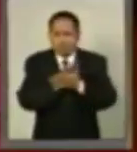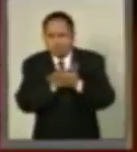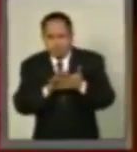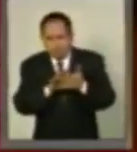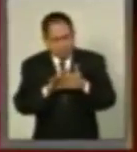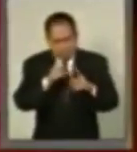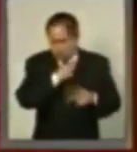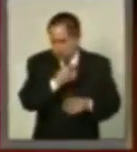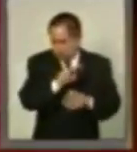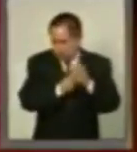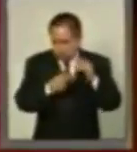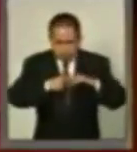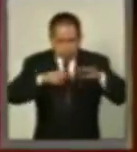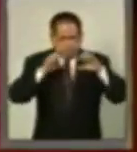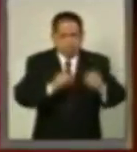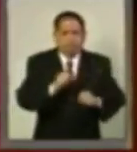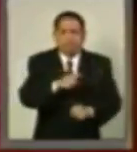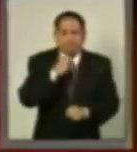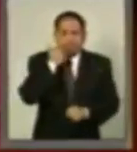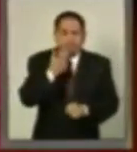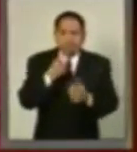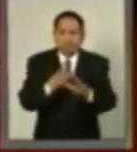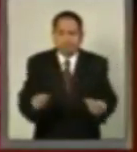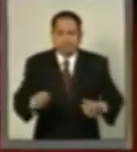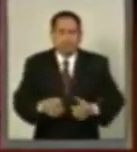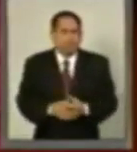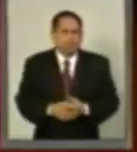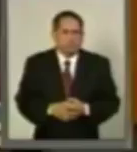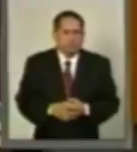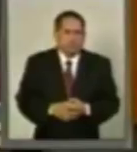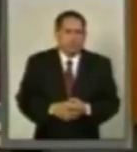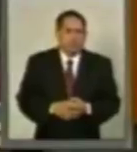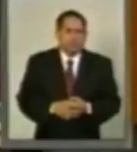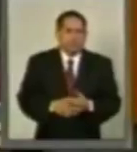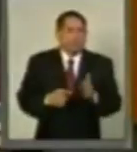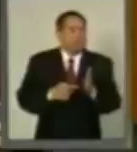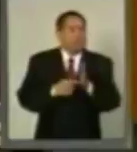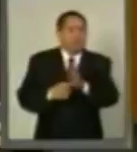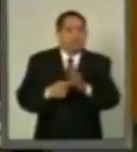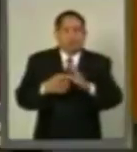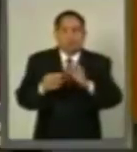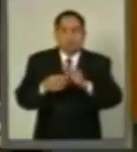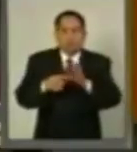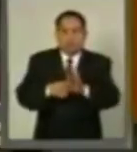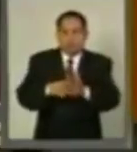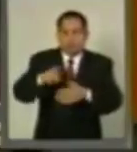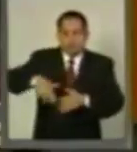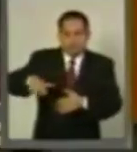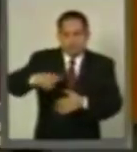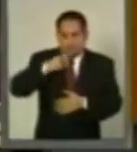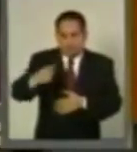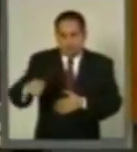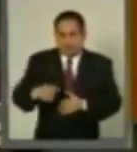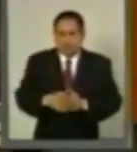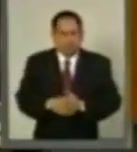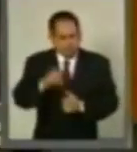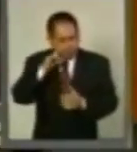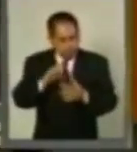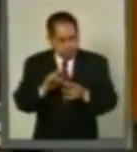autoridad, lo que quiere soluciones. Y de este estudio al que usted refiere.